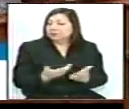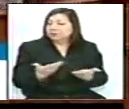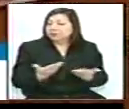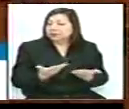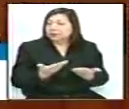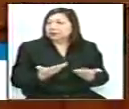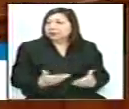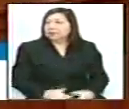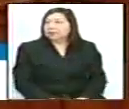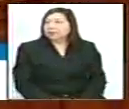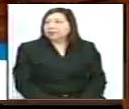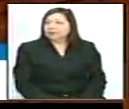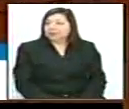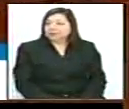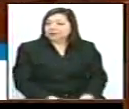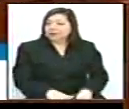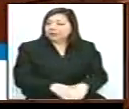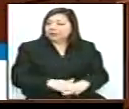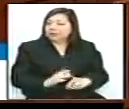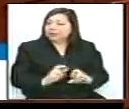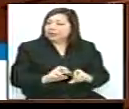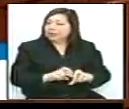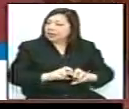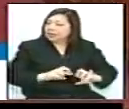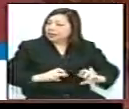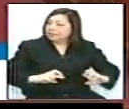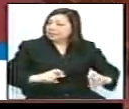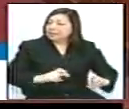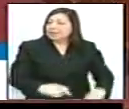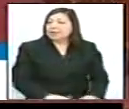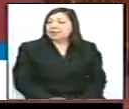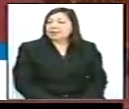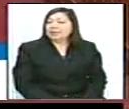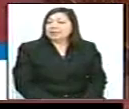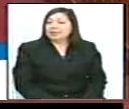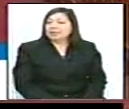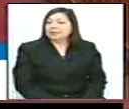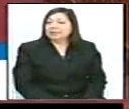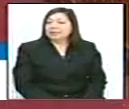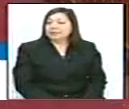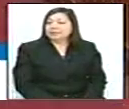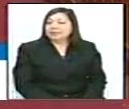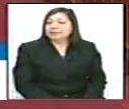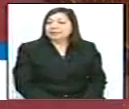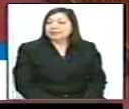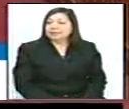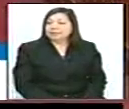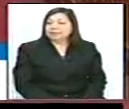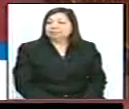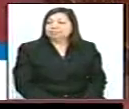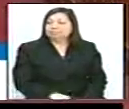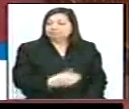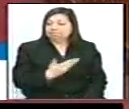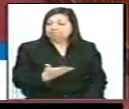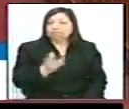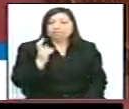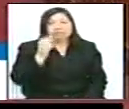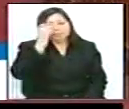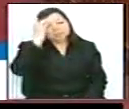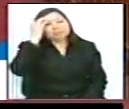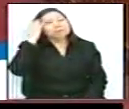precisamente a esta sesión del Pleno y, por supuesto, a esta moción de censura que se ha presentado contra la mesa directiva.